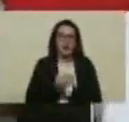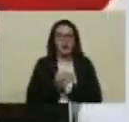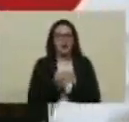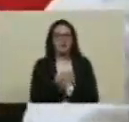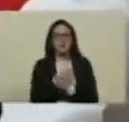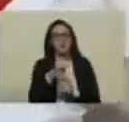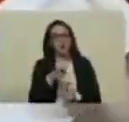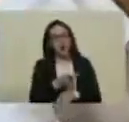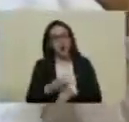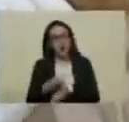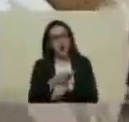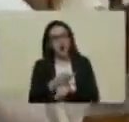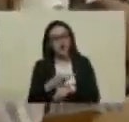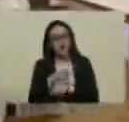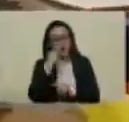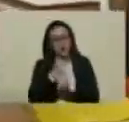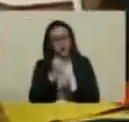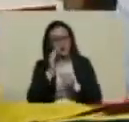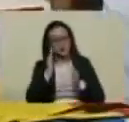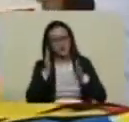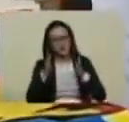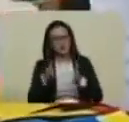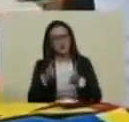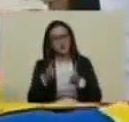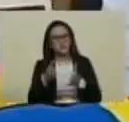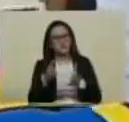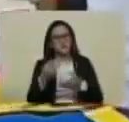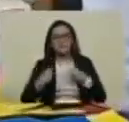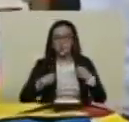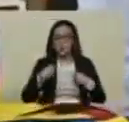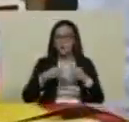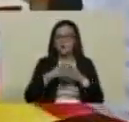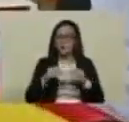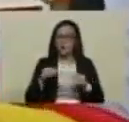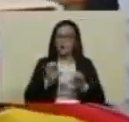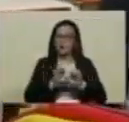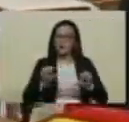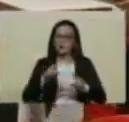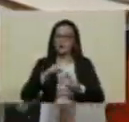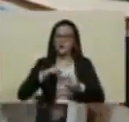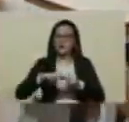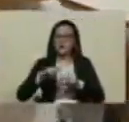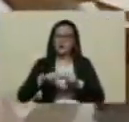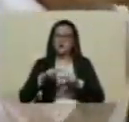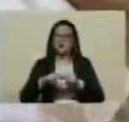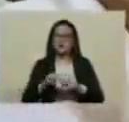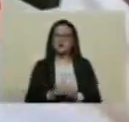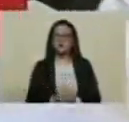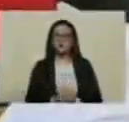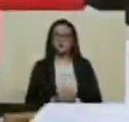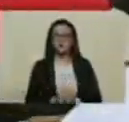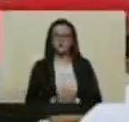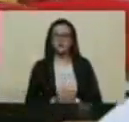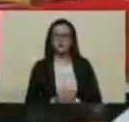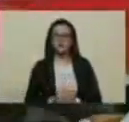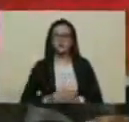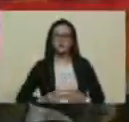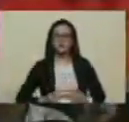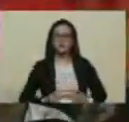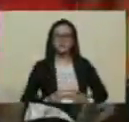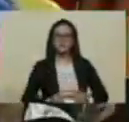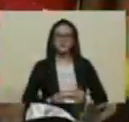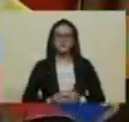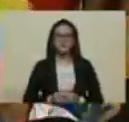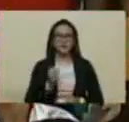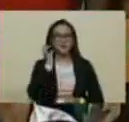un gobierno que se ha dedicado por entero a preocuparse por la educación de los niños. Yo quiero dejar a